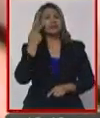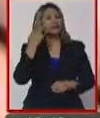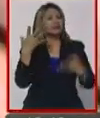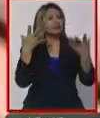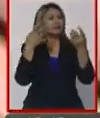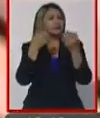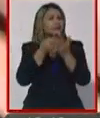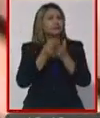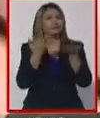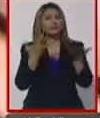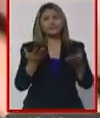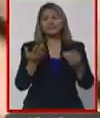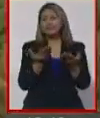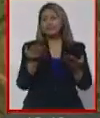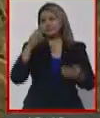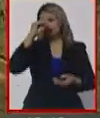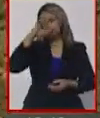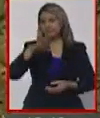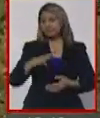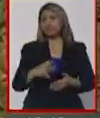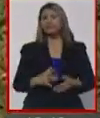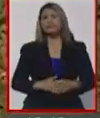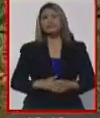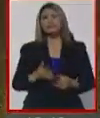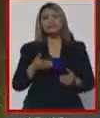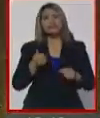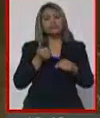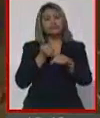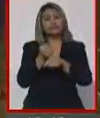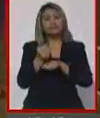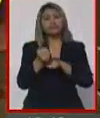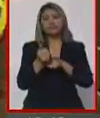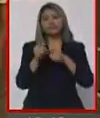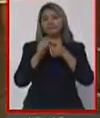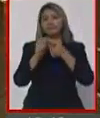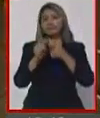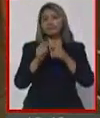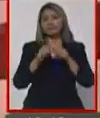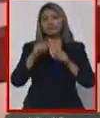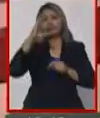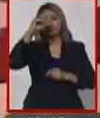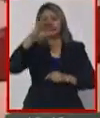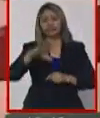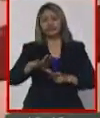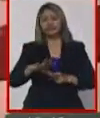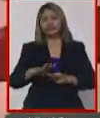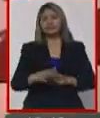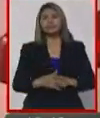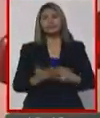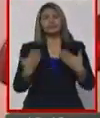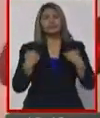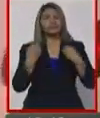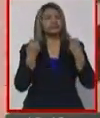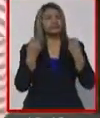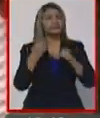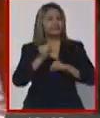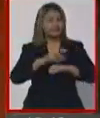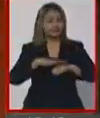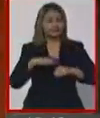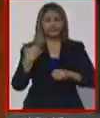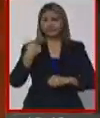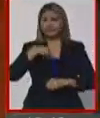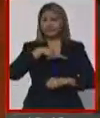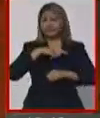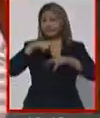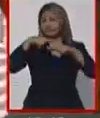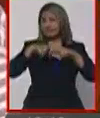un accidente de tránsito donde un niño fue arrollado por un auto blanco. Lamentablemente, el menor quedó gravemente herido. Nosotros